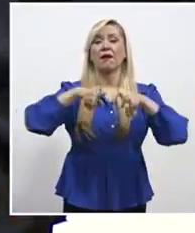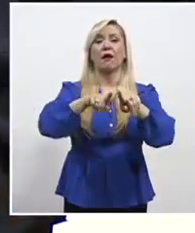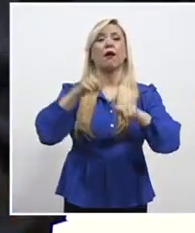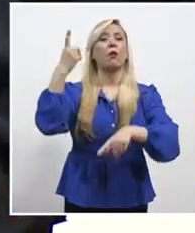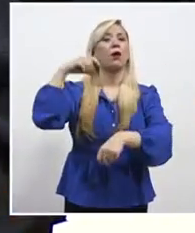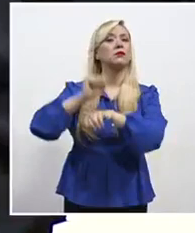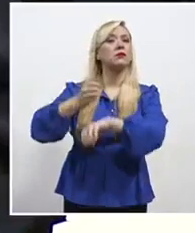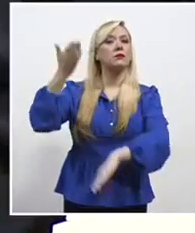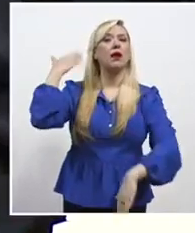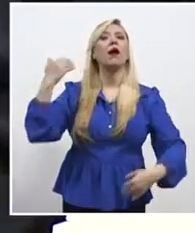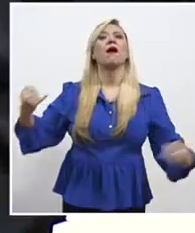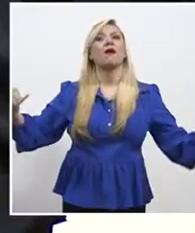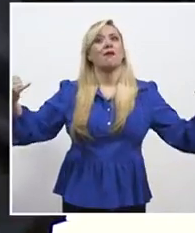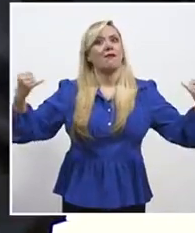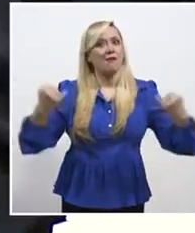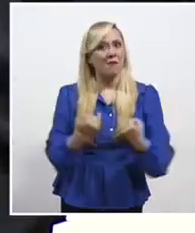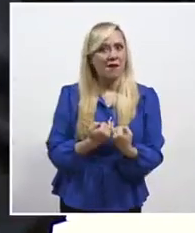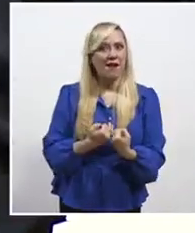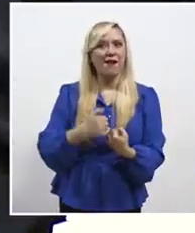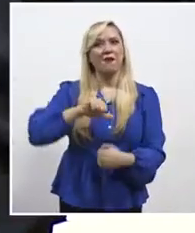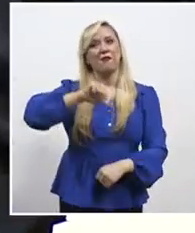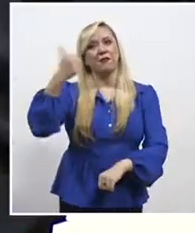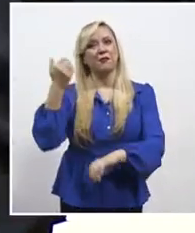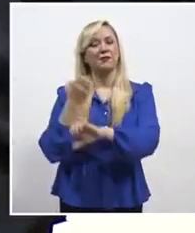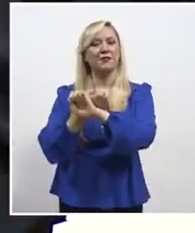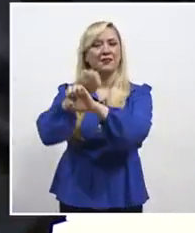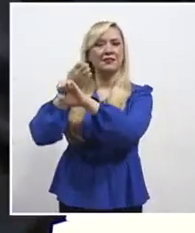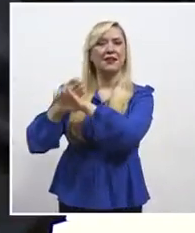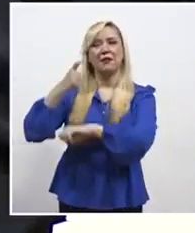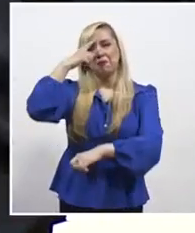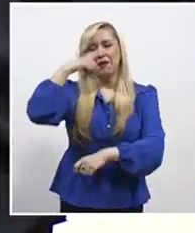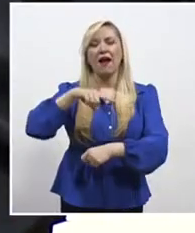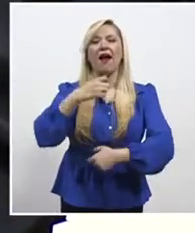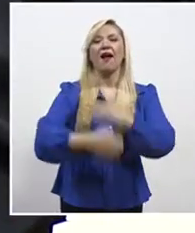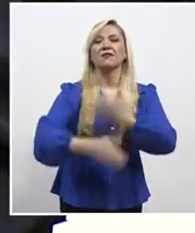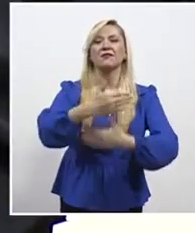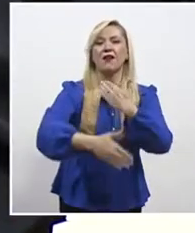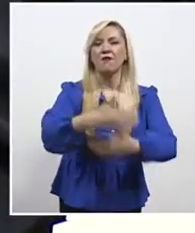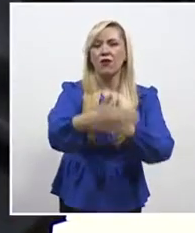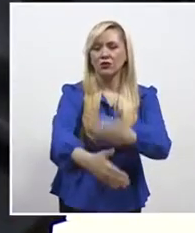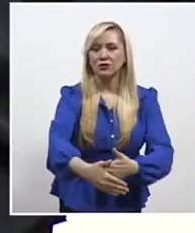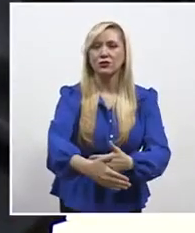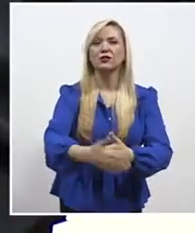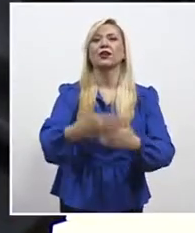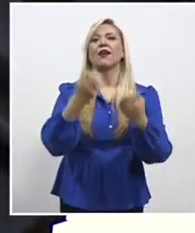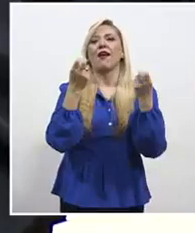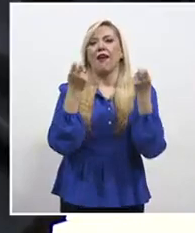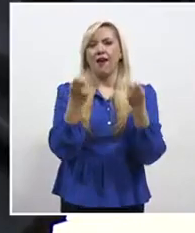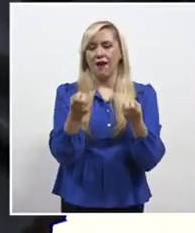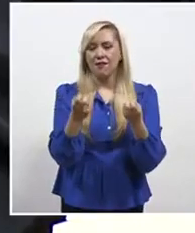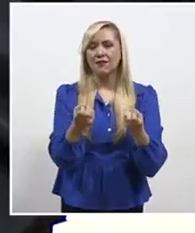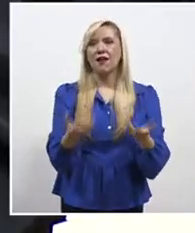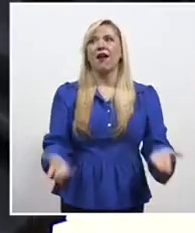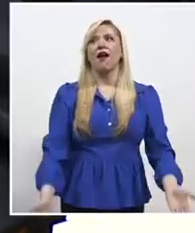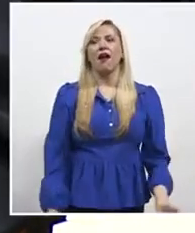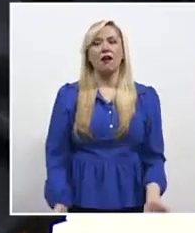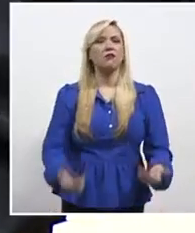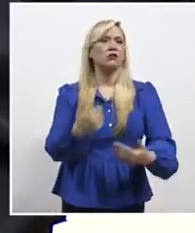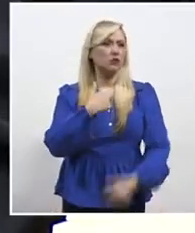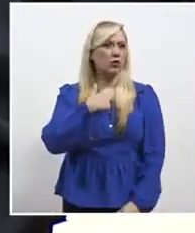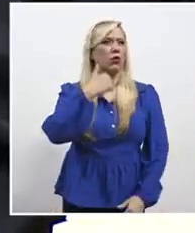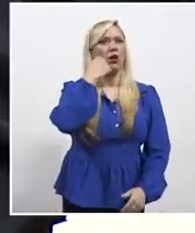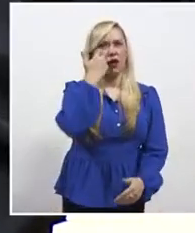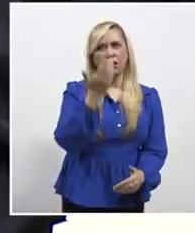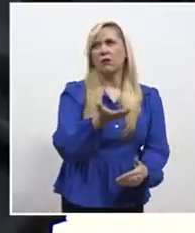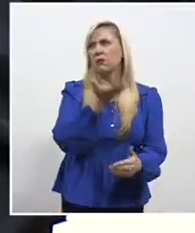pasada en relación con archivos de las entidades federativas. Me gustaría, si no